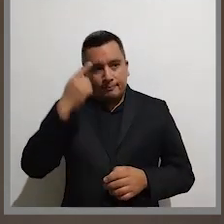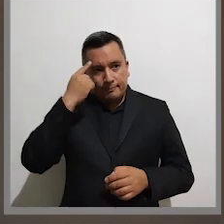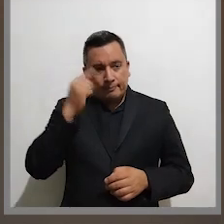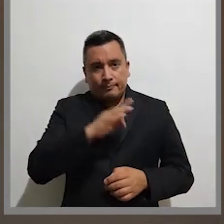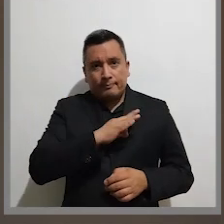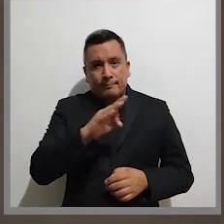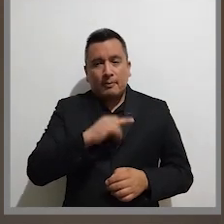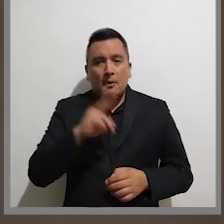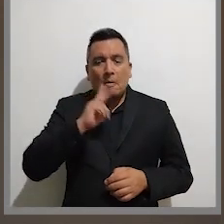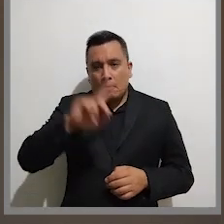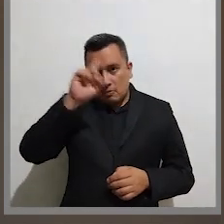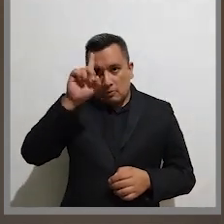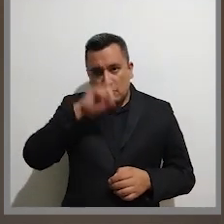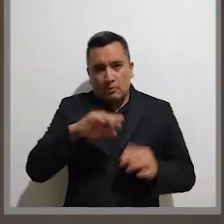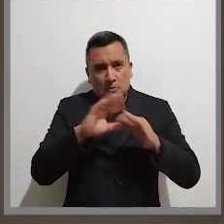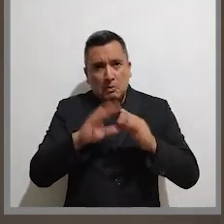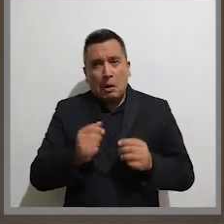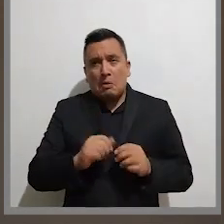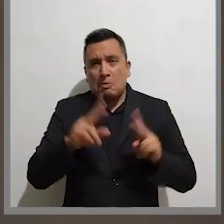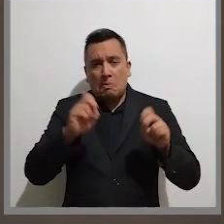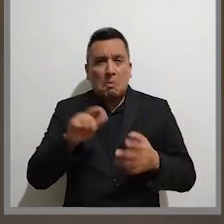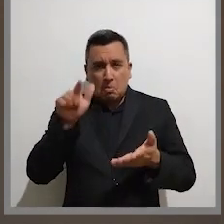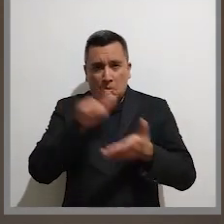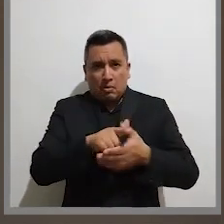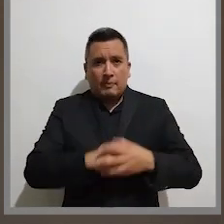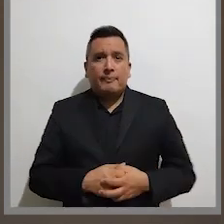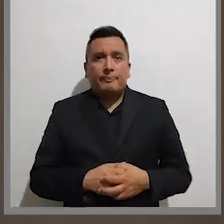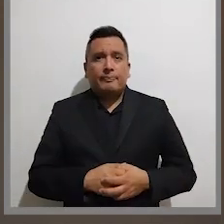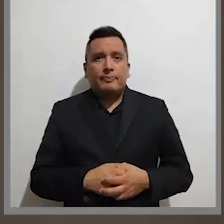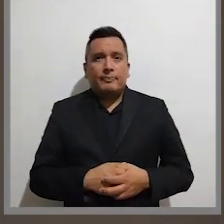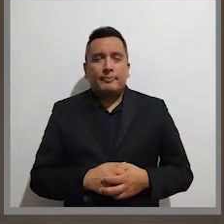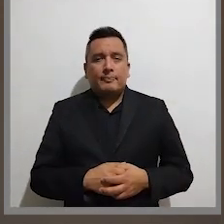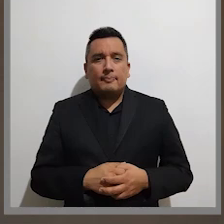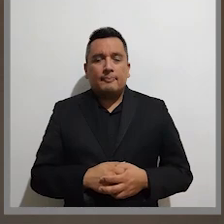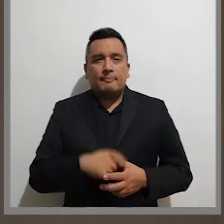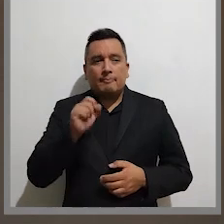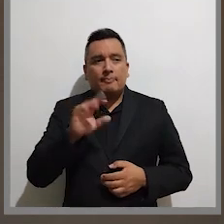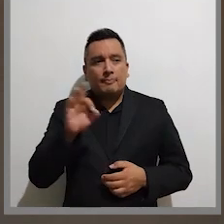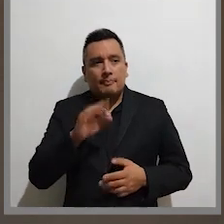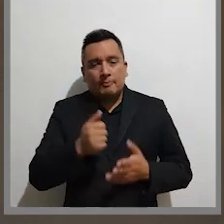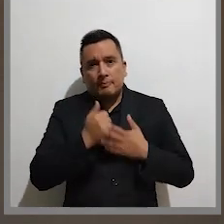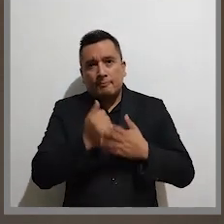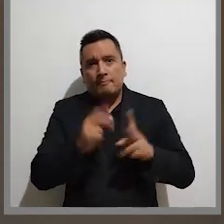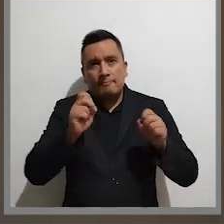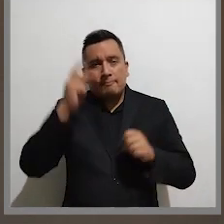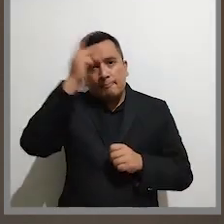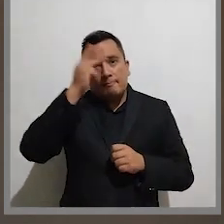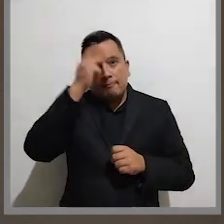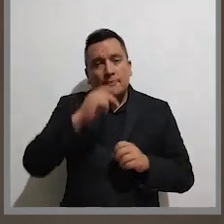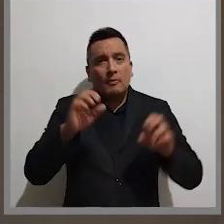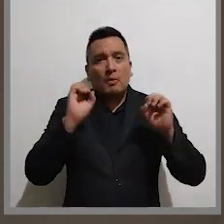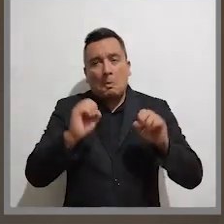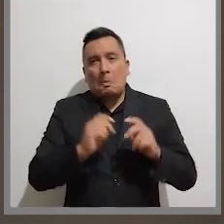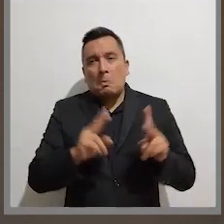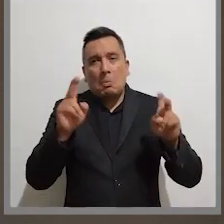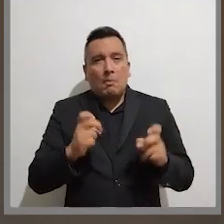para poder proveer orientación legal y en su caso canalizarlas para alguna atención psicológica